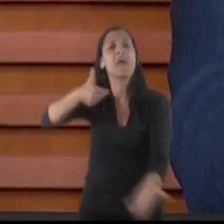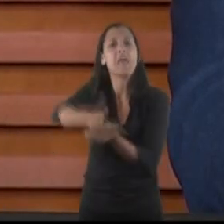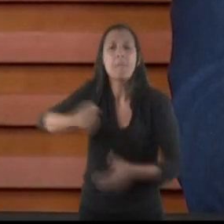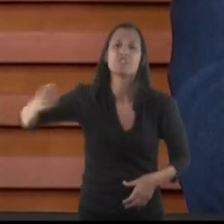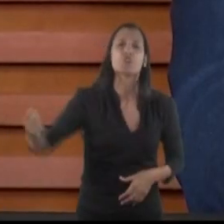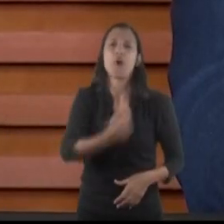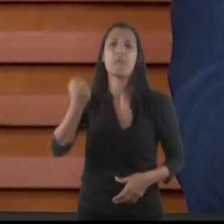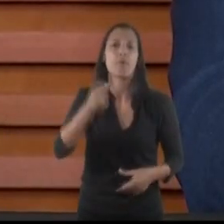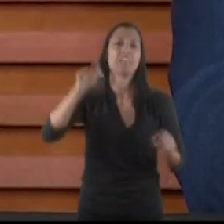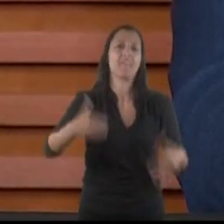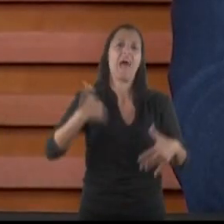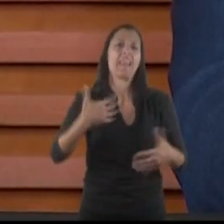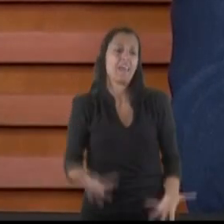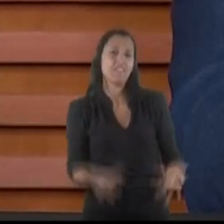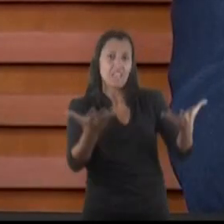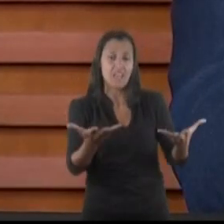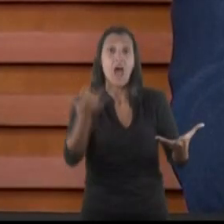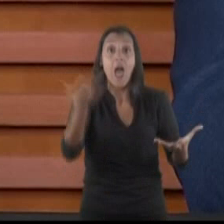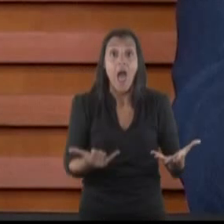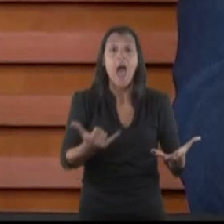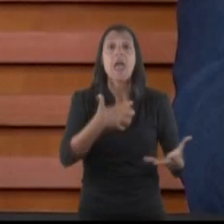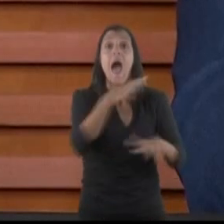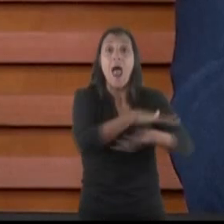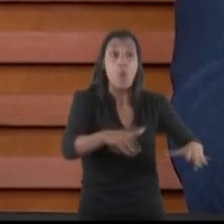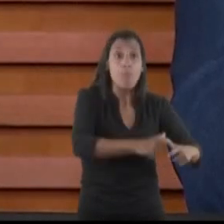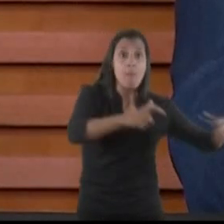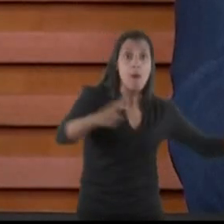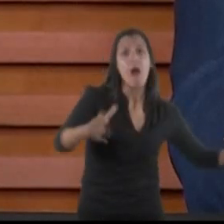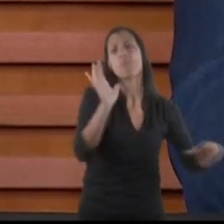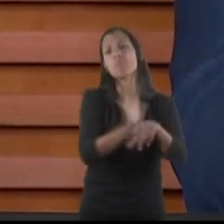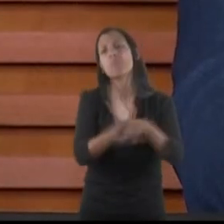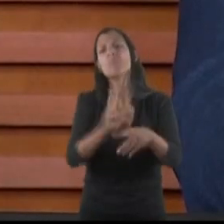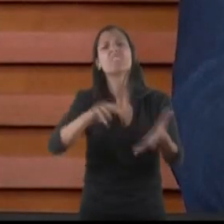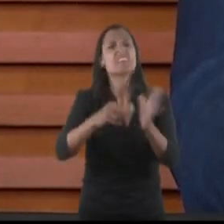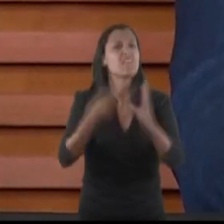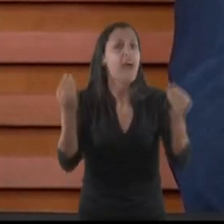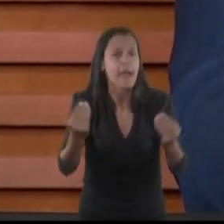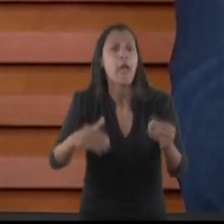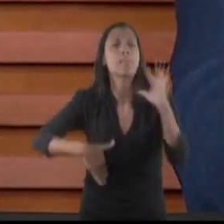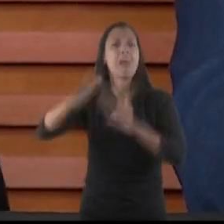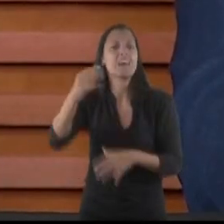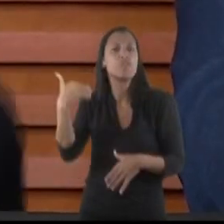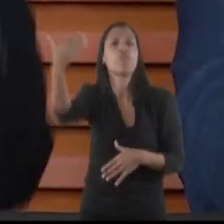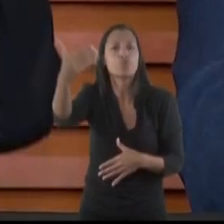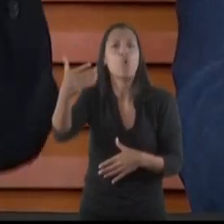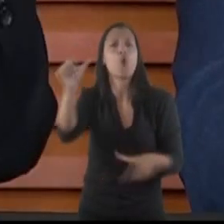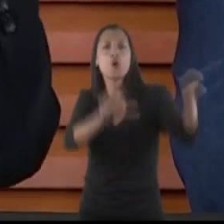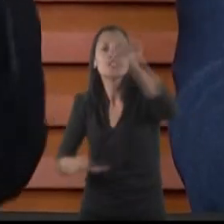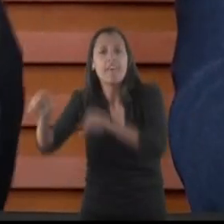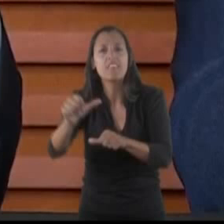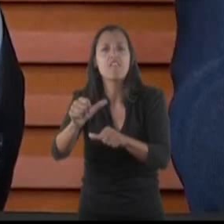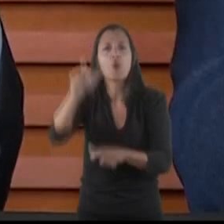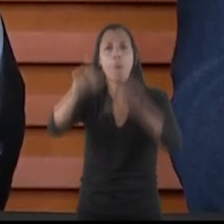puede hacer la Argentina. Tenemos más alumnos estudiando, tenemos más científicos preparándose, tenemos más